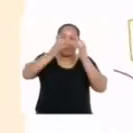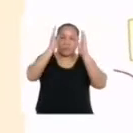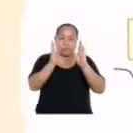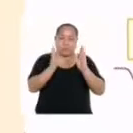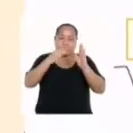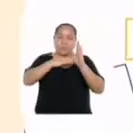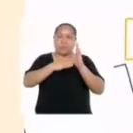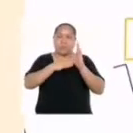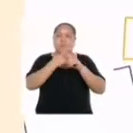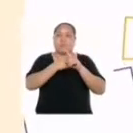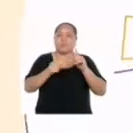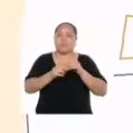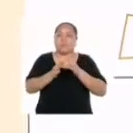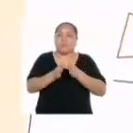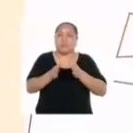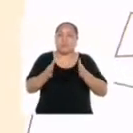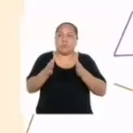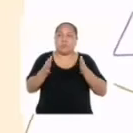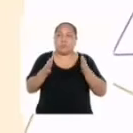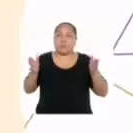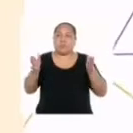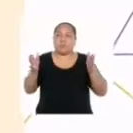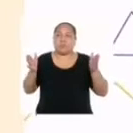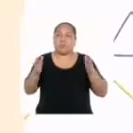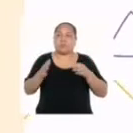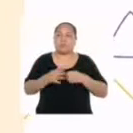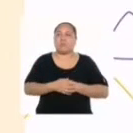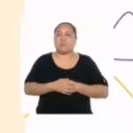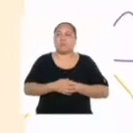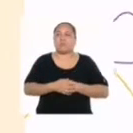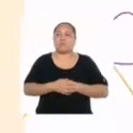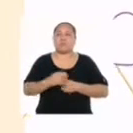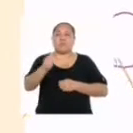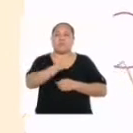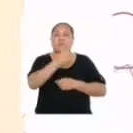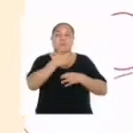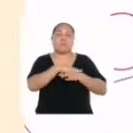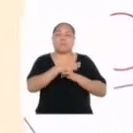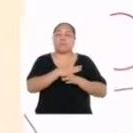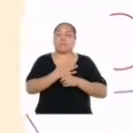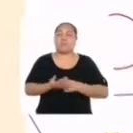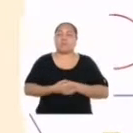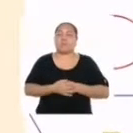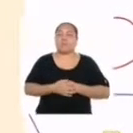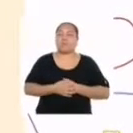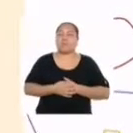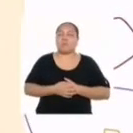rectangular, pero cuando es ensanchada la parte superior toma otra forma.